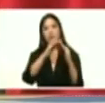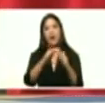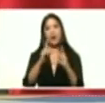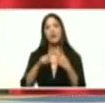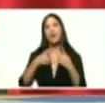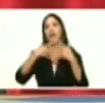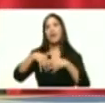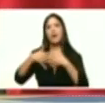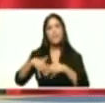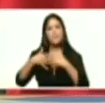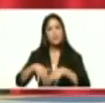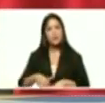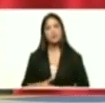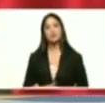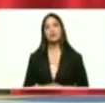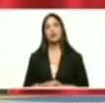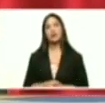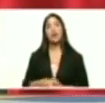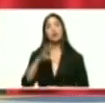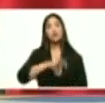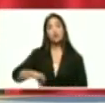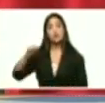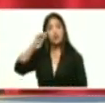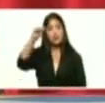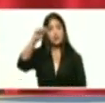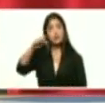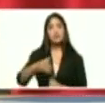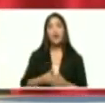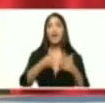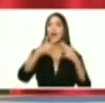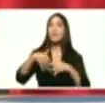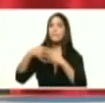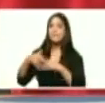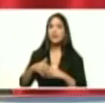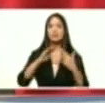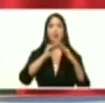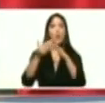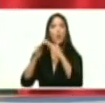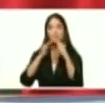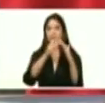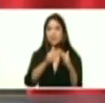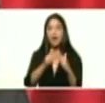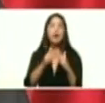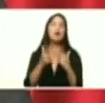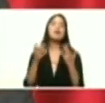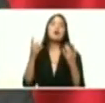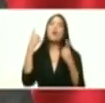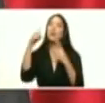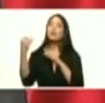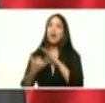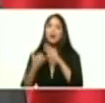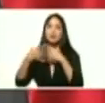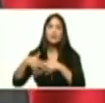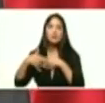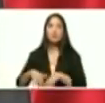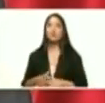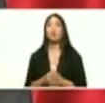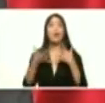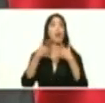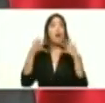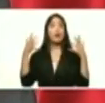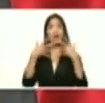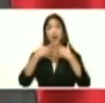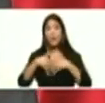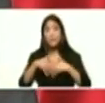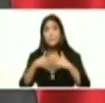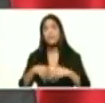las empresas, socialistas, las empresas comunitarias, la pequeña y la mediana industria, la gran empresa, ha habido